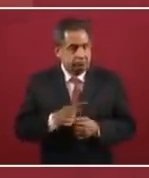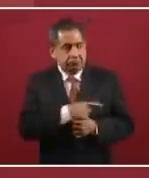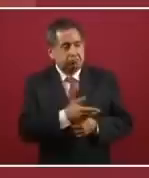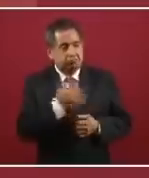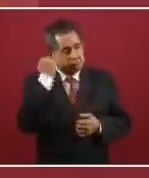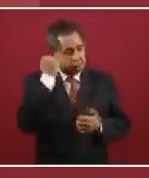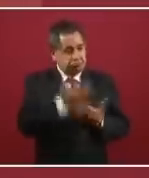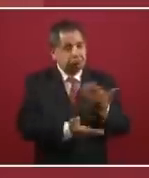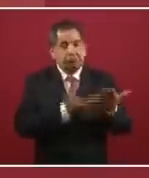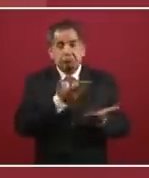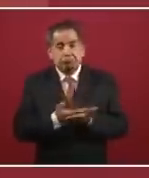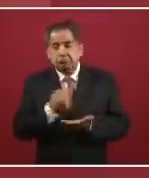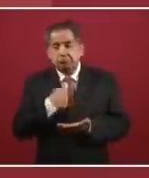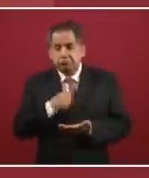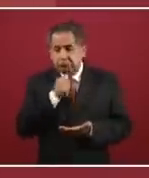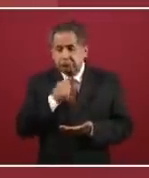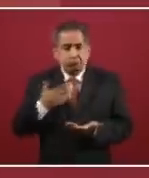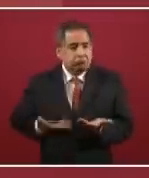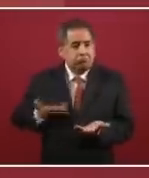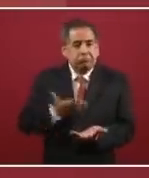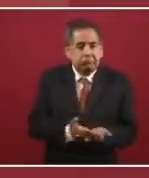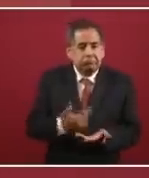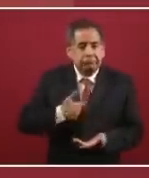plantearon, yo lo planteé,